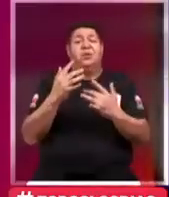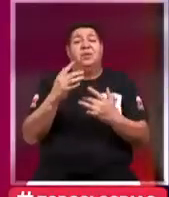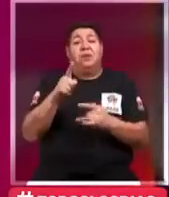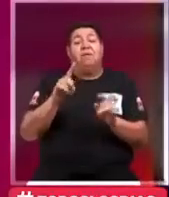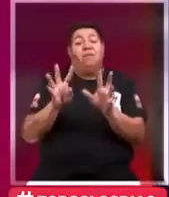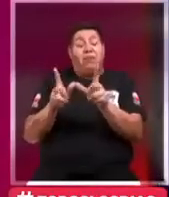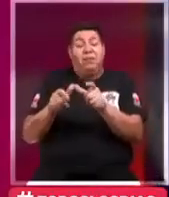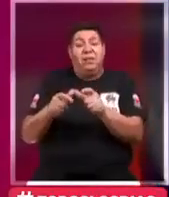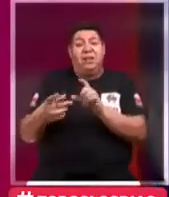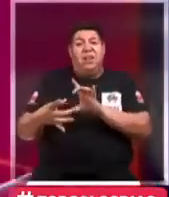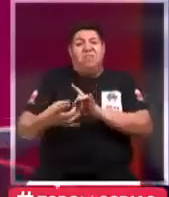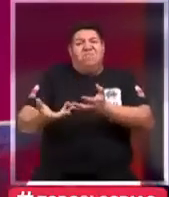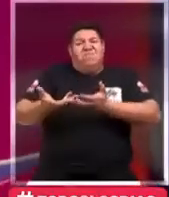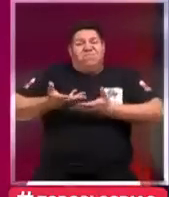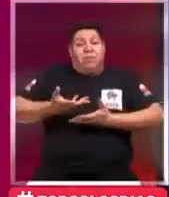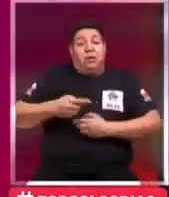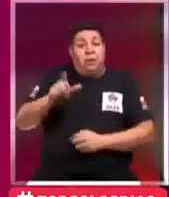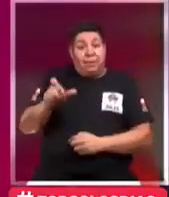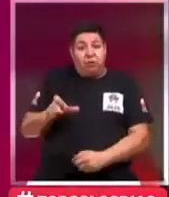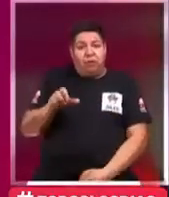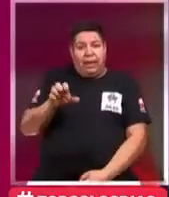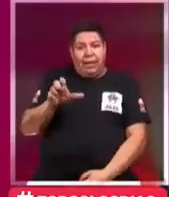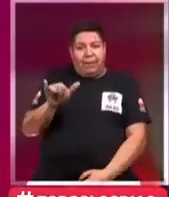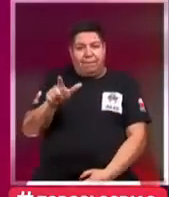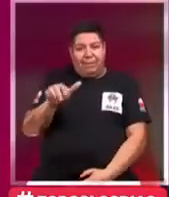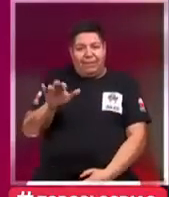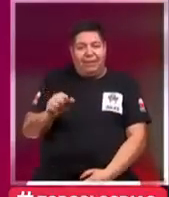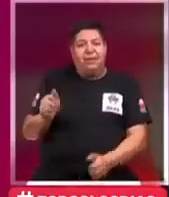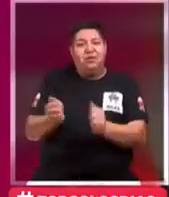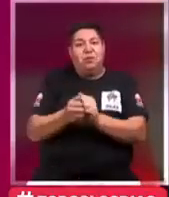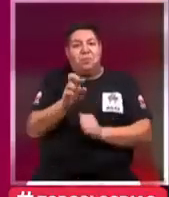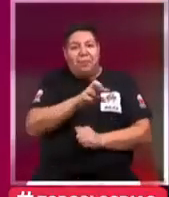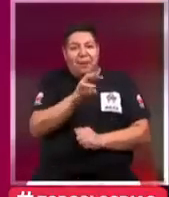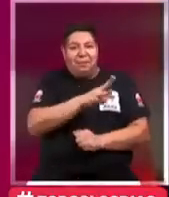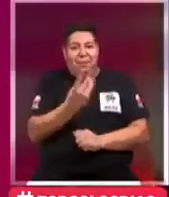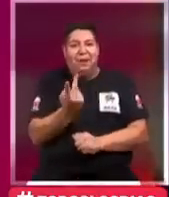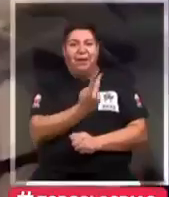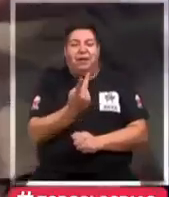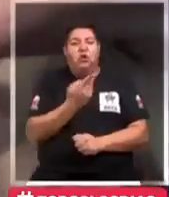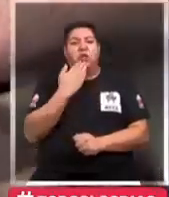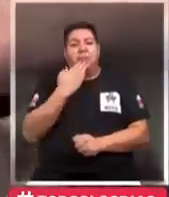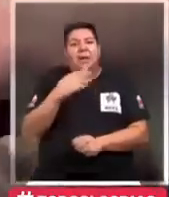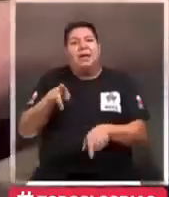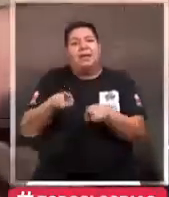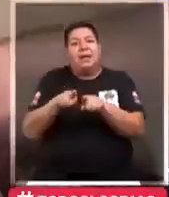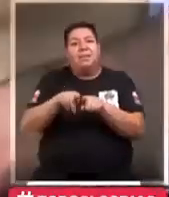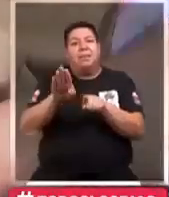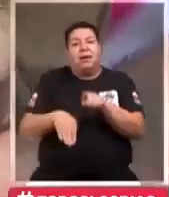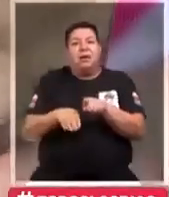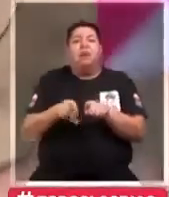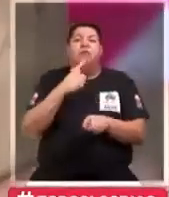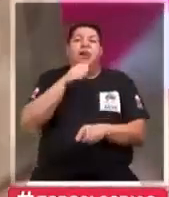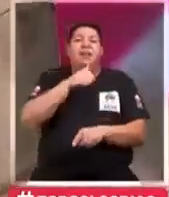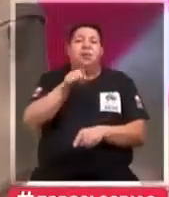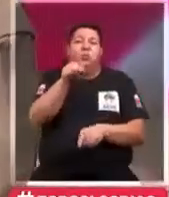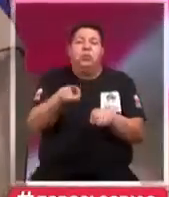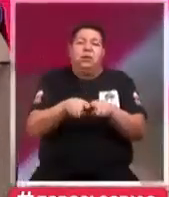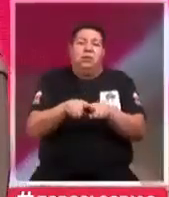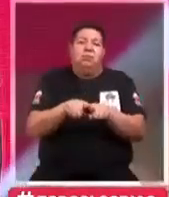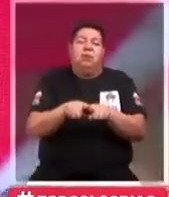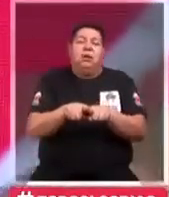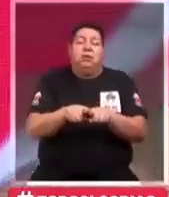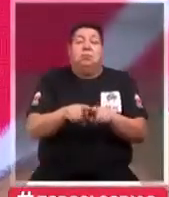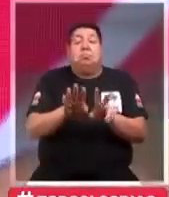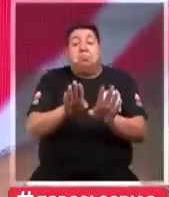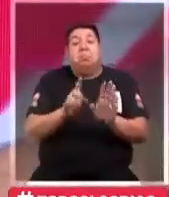como familia. Porque aquí está Emilia con su padre, con su madre, con su hermano Martín, falta Jorgito. Y entre todo este